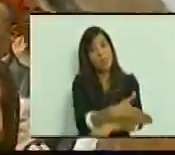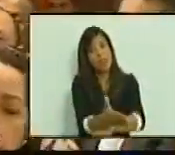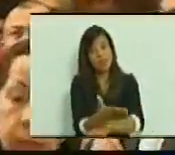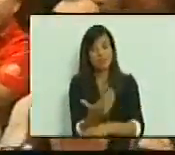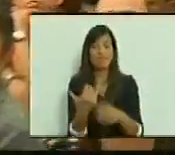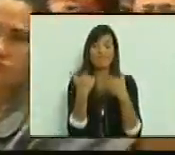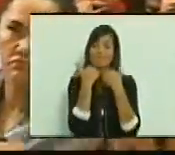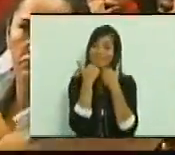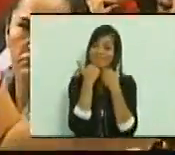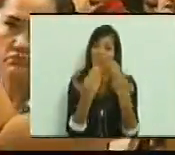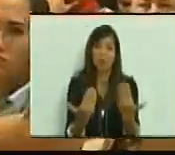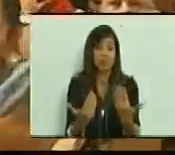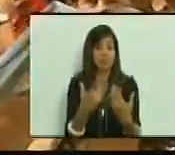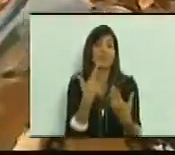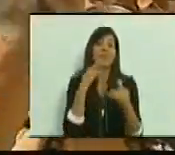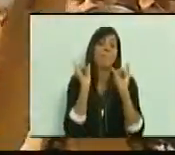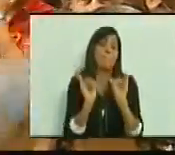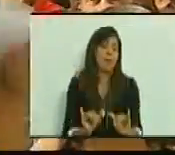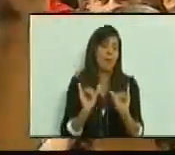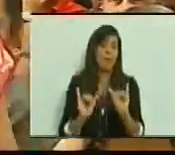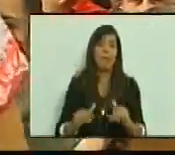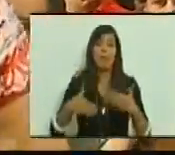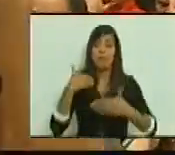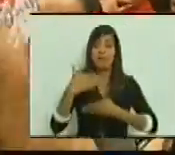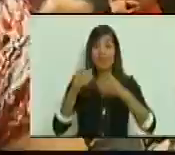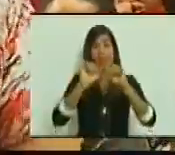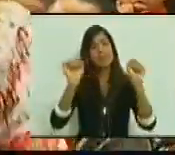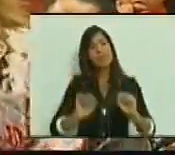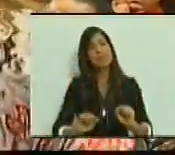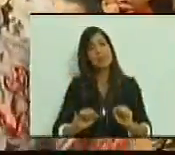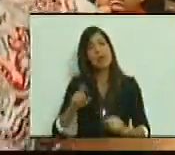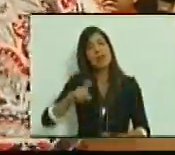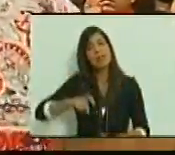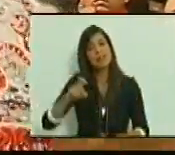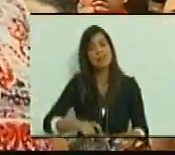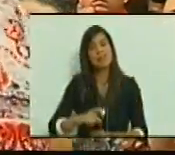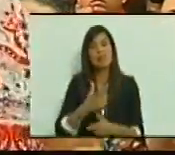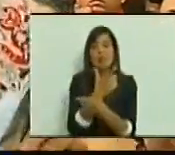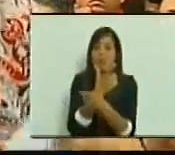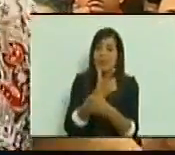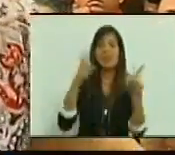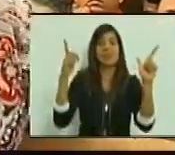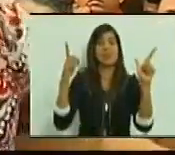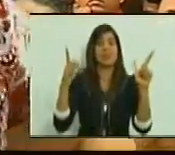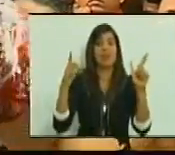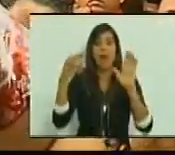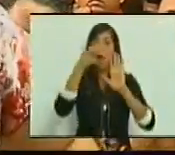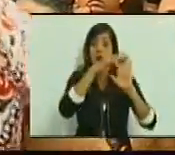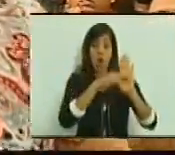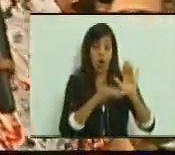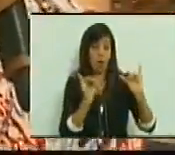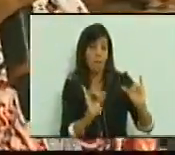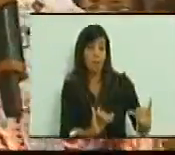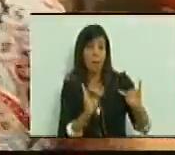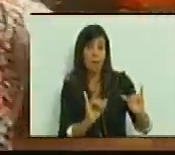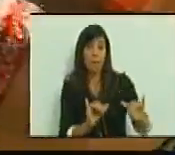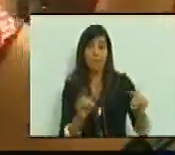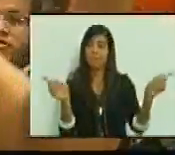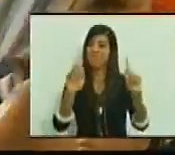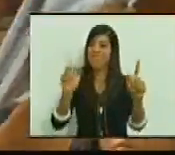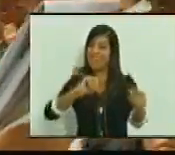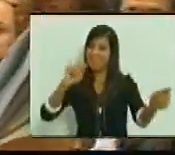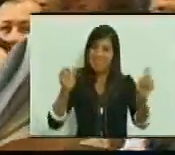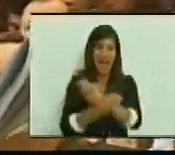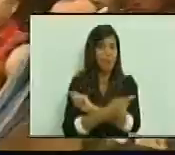en la trampa del sistema burocrático. Es necesario que esto se desprenda de esas normas, de esos procedimientos y pueda desarrollar